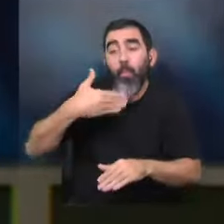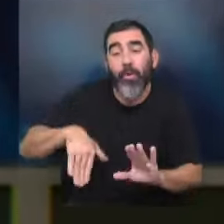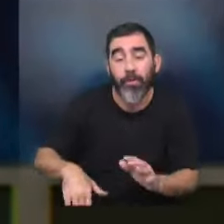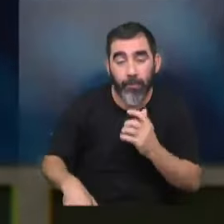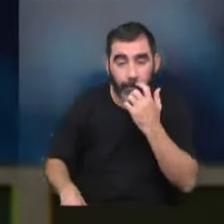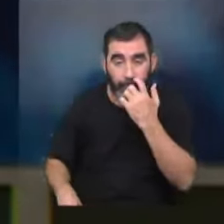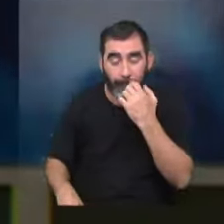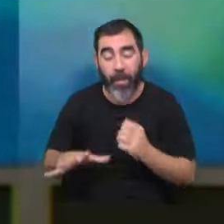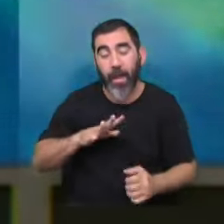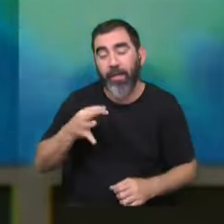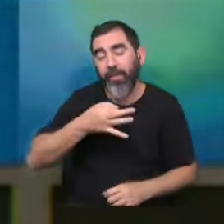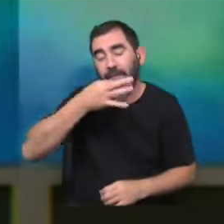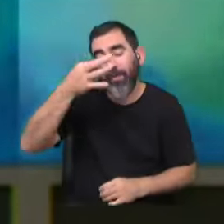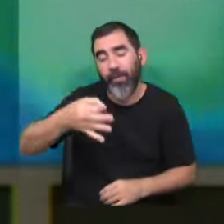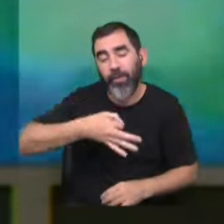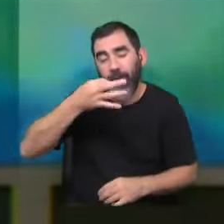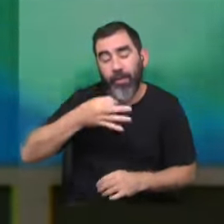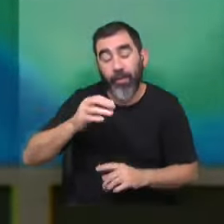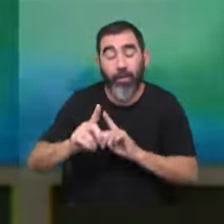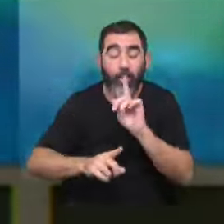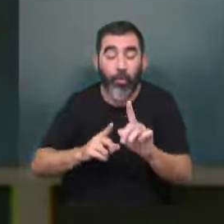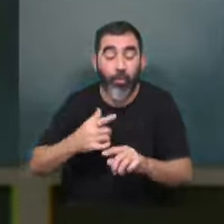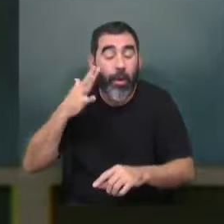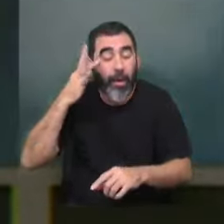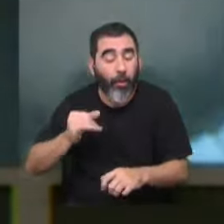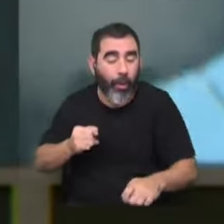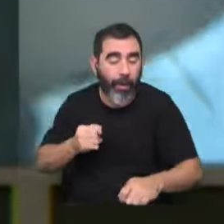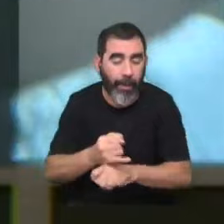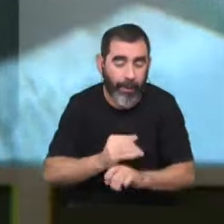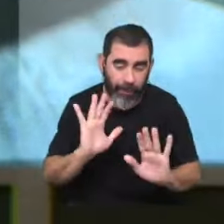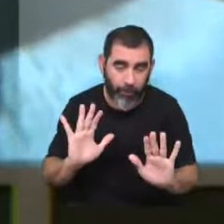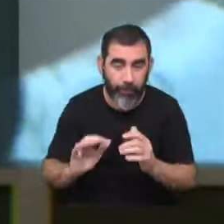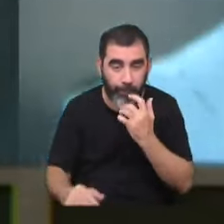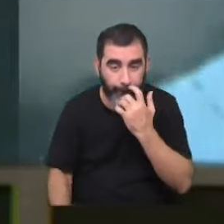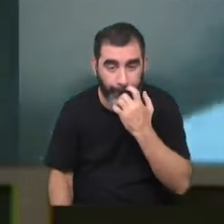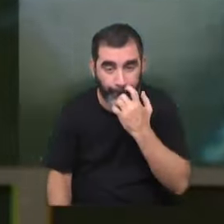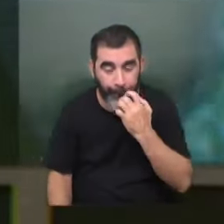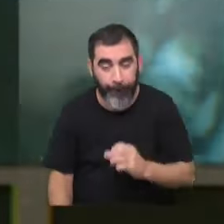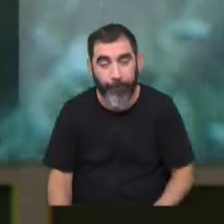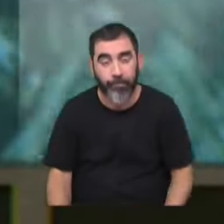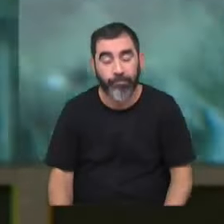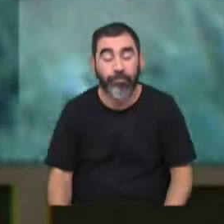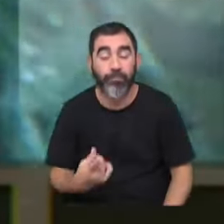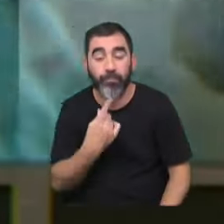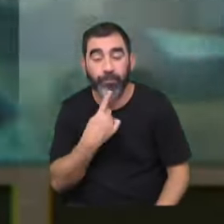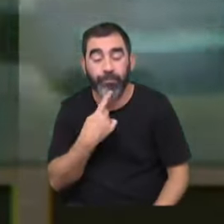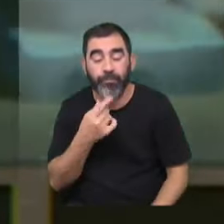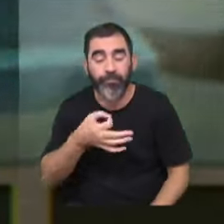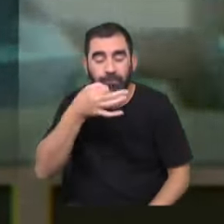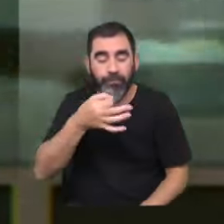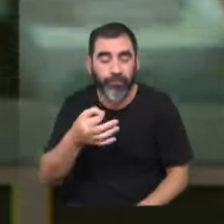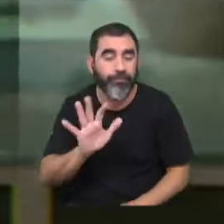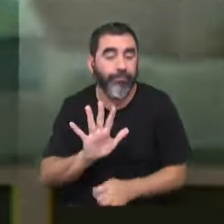un discurso muy errado, a mi entender, muy errado en el mundo político, que es